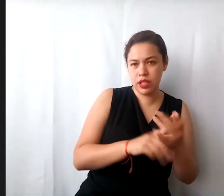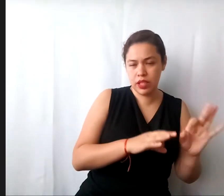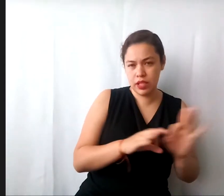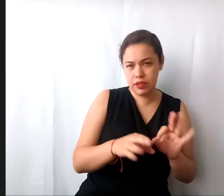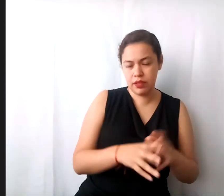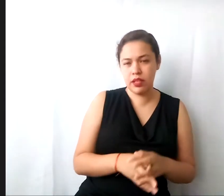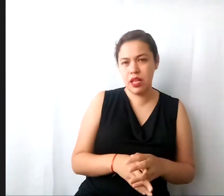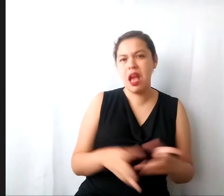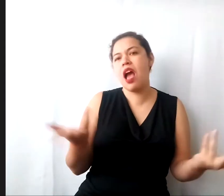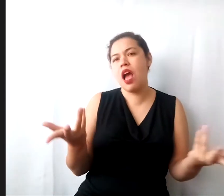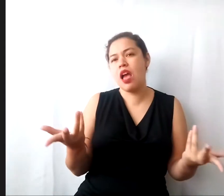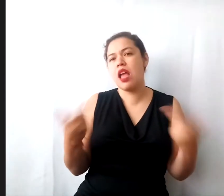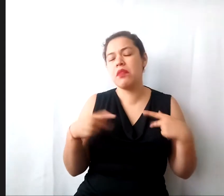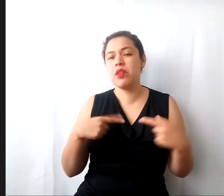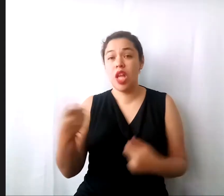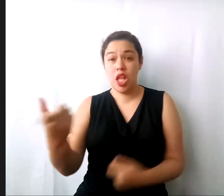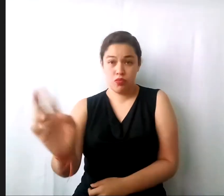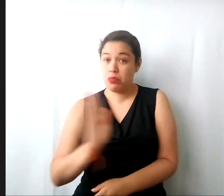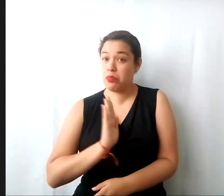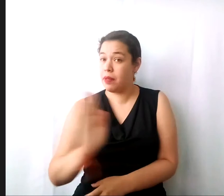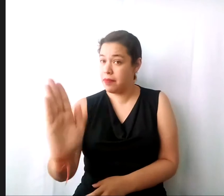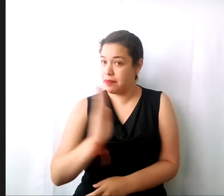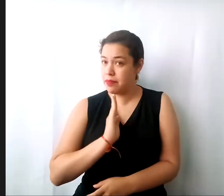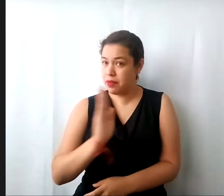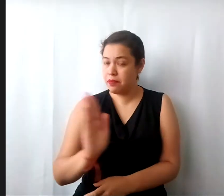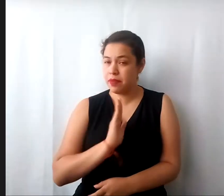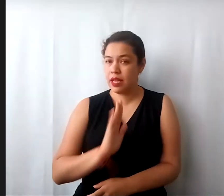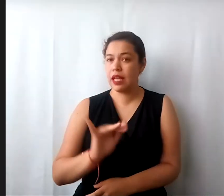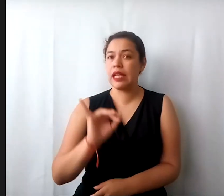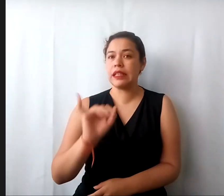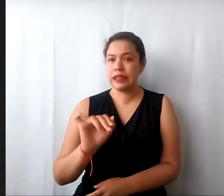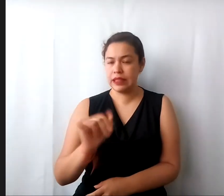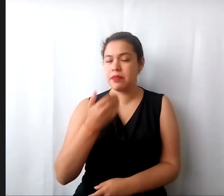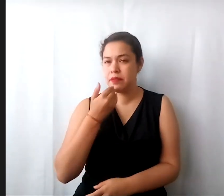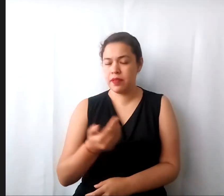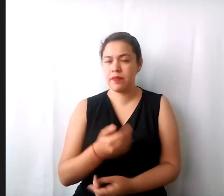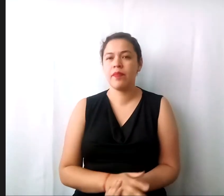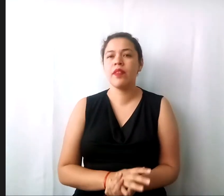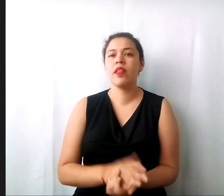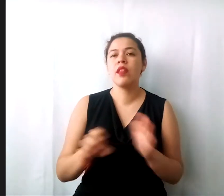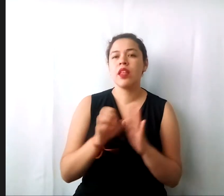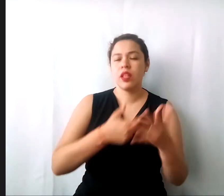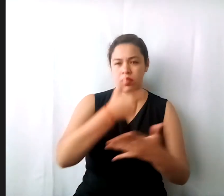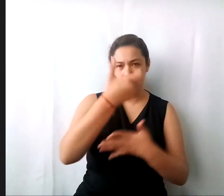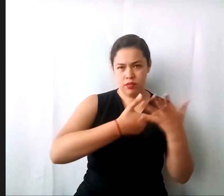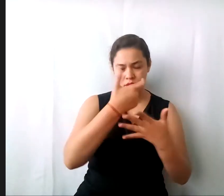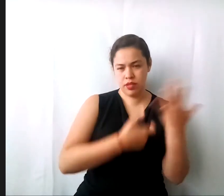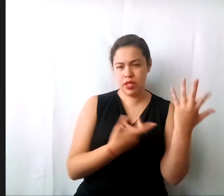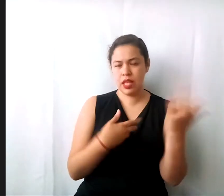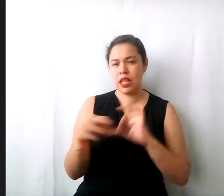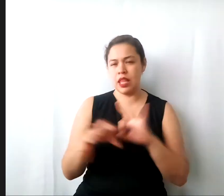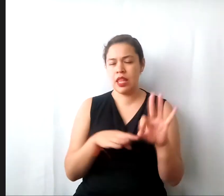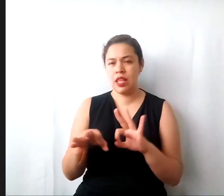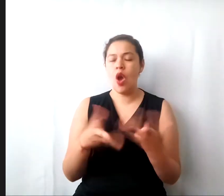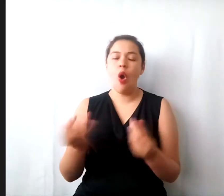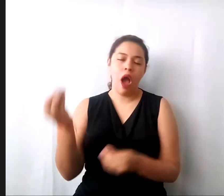los que no tengan, a los que lo hagan en lo personal, sí. Sí. Hablaba, por ejemplo, de los contadores que hacen el trabajo, o los